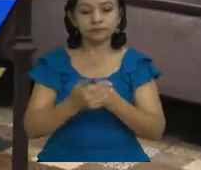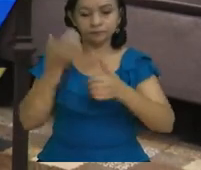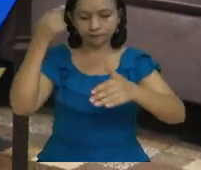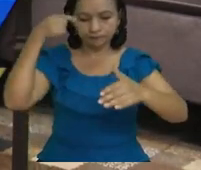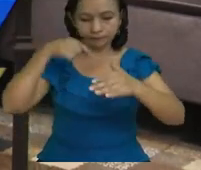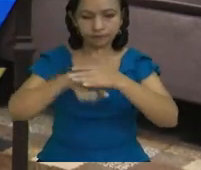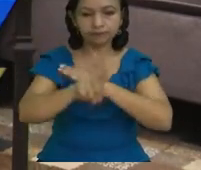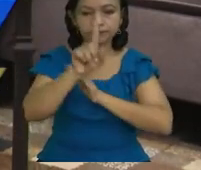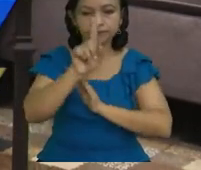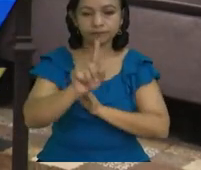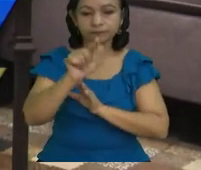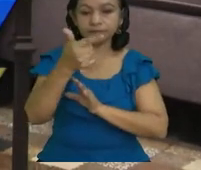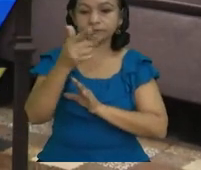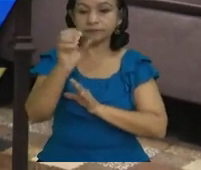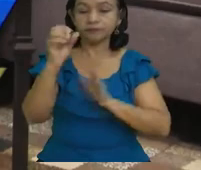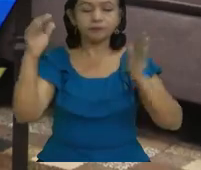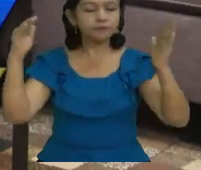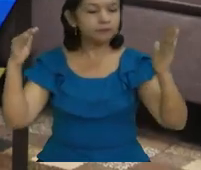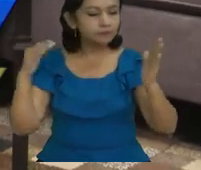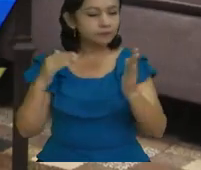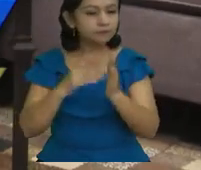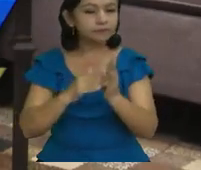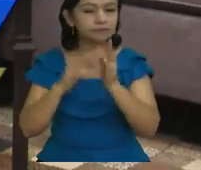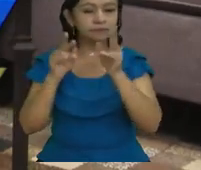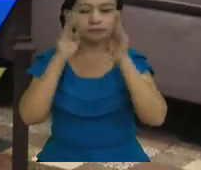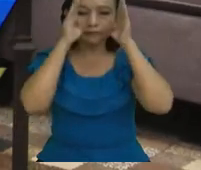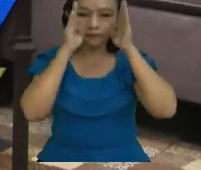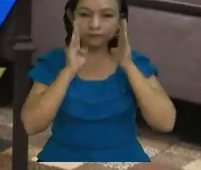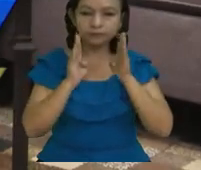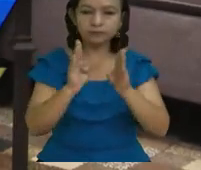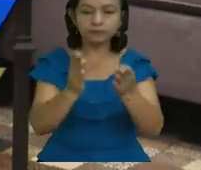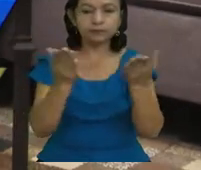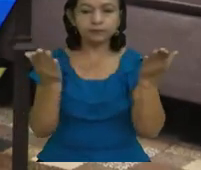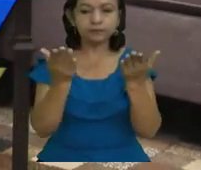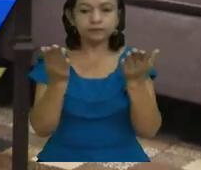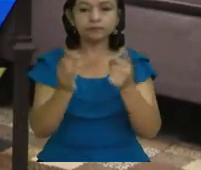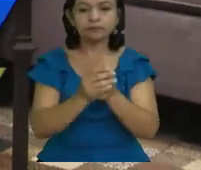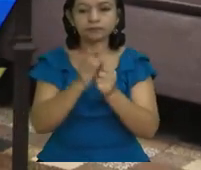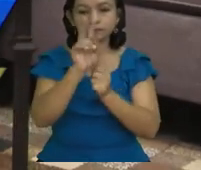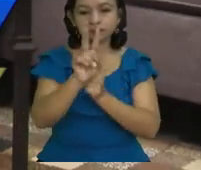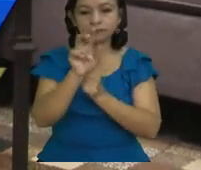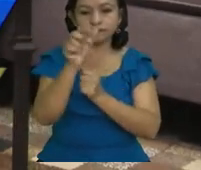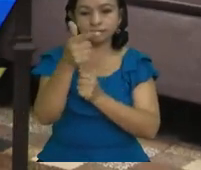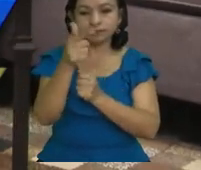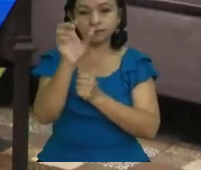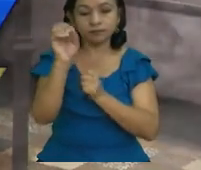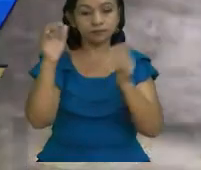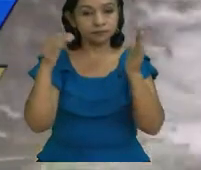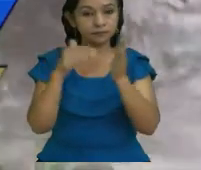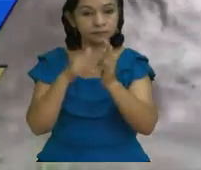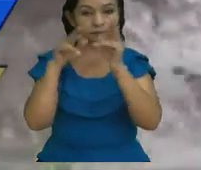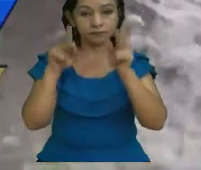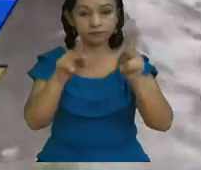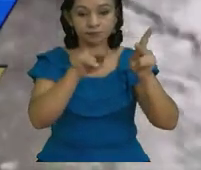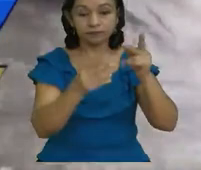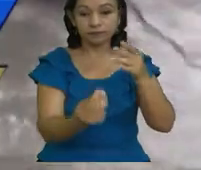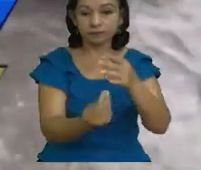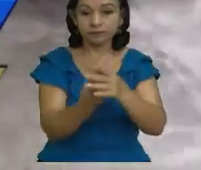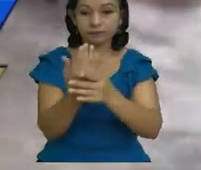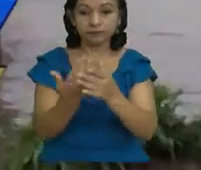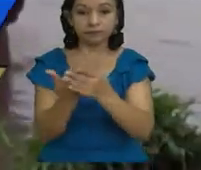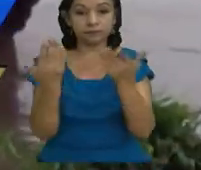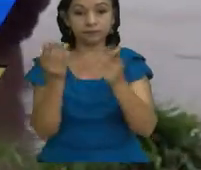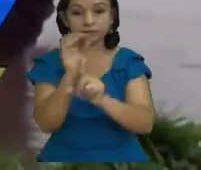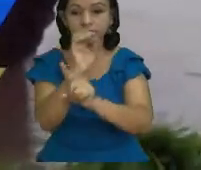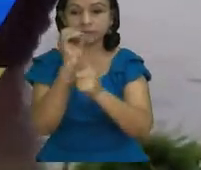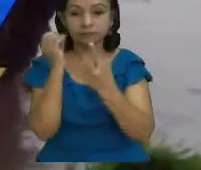de 170 mil productores para este okay. año. Atención a 170 mil productores, estos involucrados en productores que